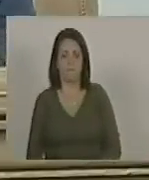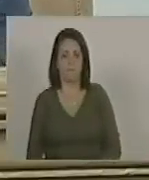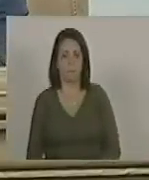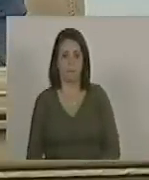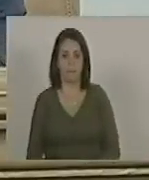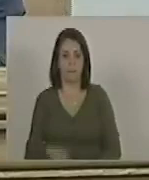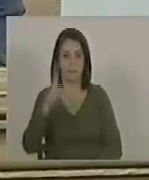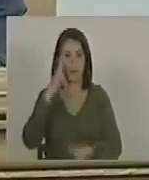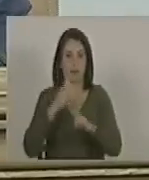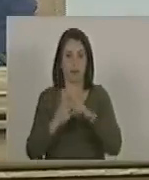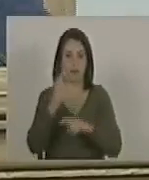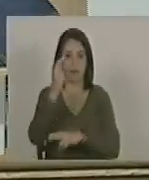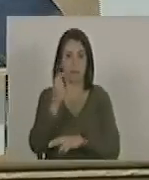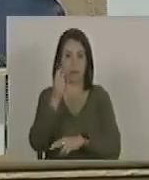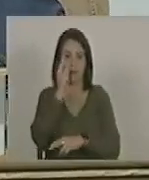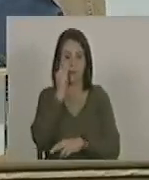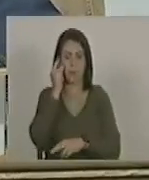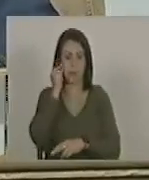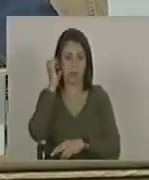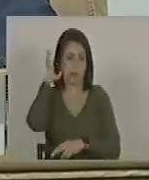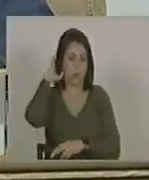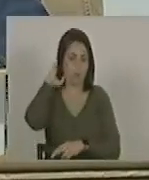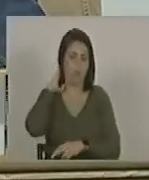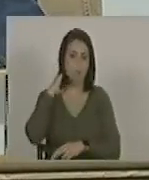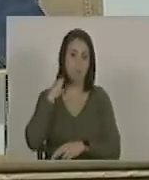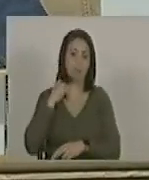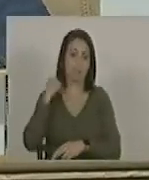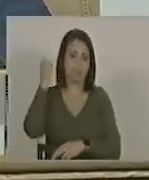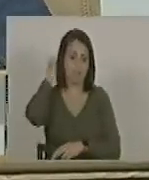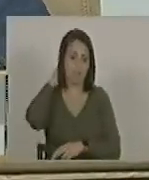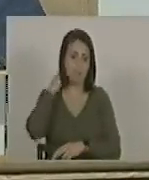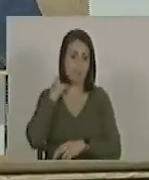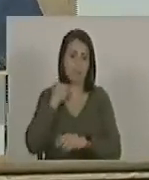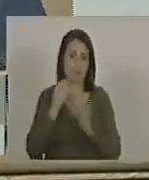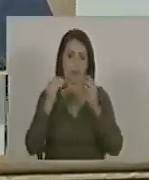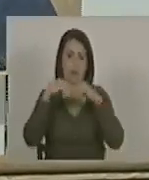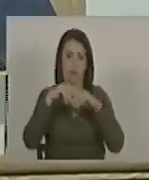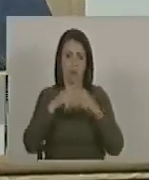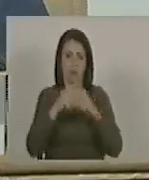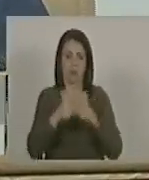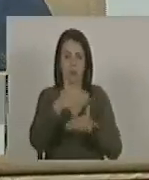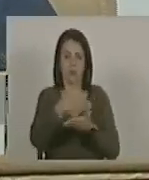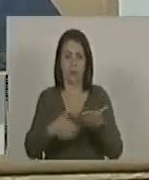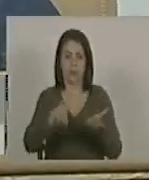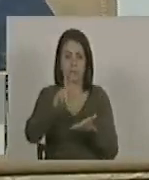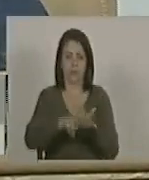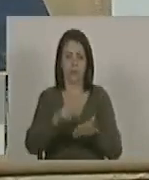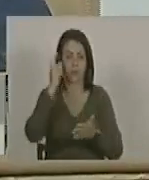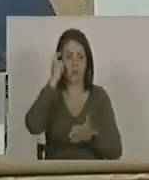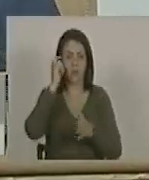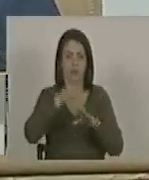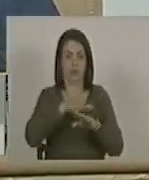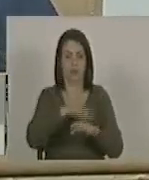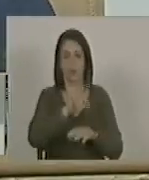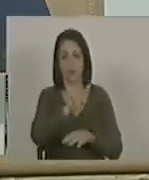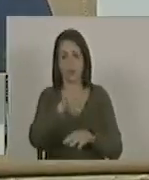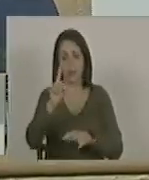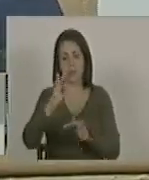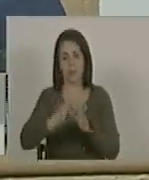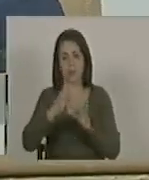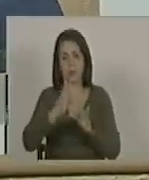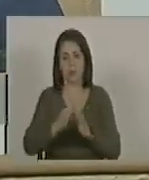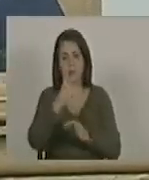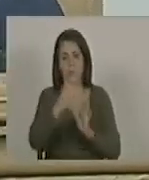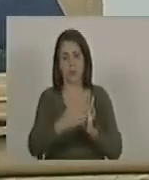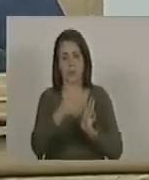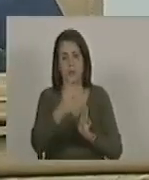Las honorables diputadas y los honorables diputados que estén de acuerdo con aprobar el acta de la sesión ordinaria del día jueves 21 de